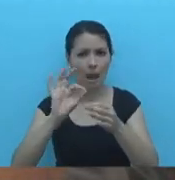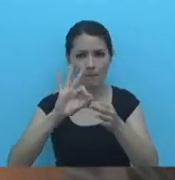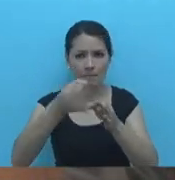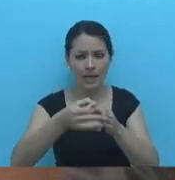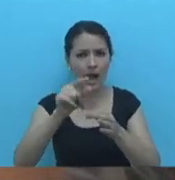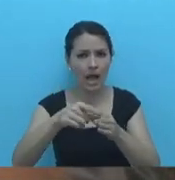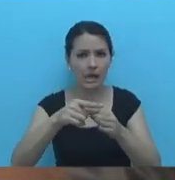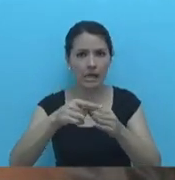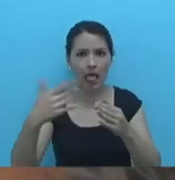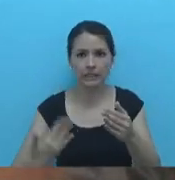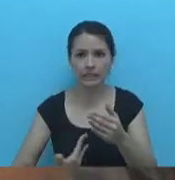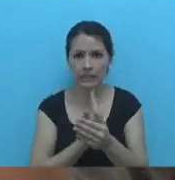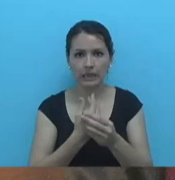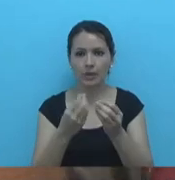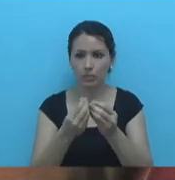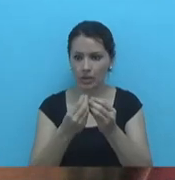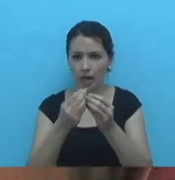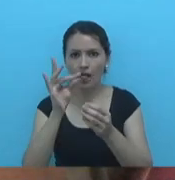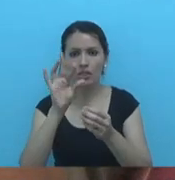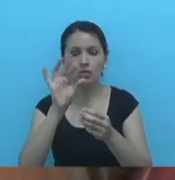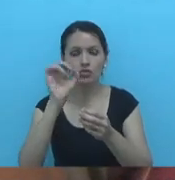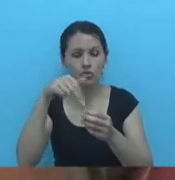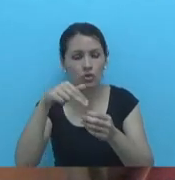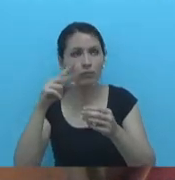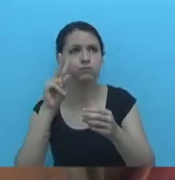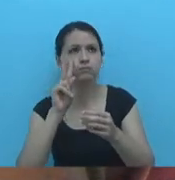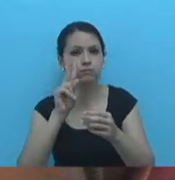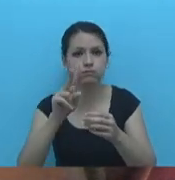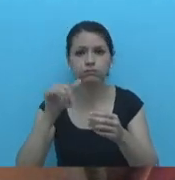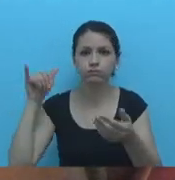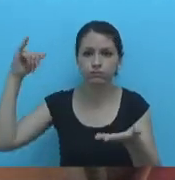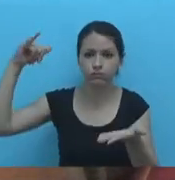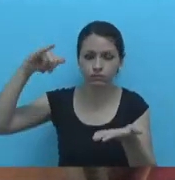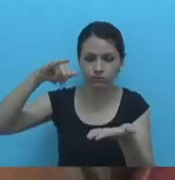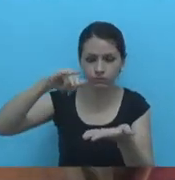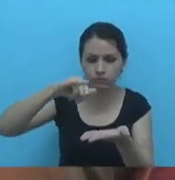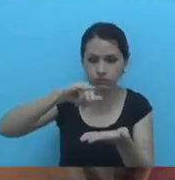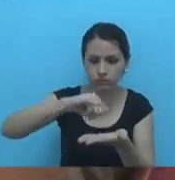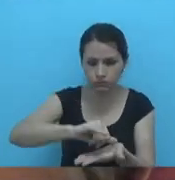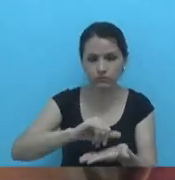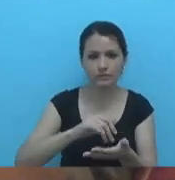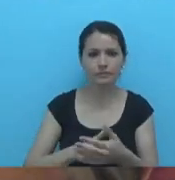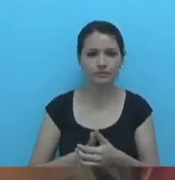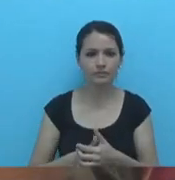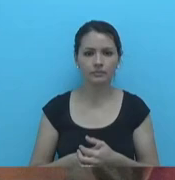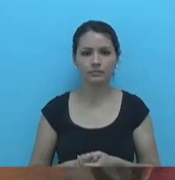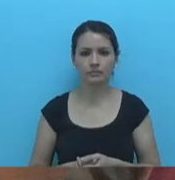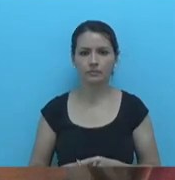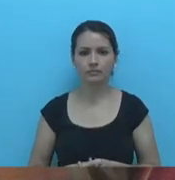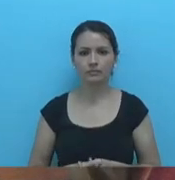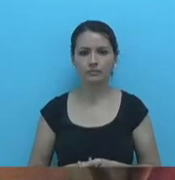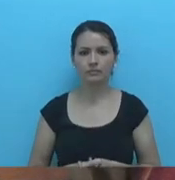por uno de estos drones, que, según expresó el comandante de la aeronave que descendía en el aeropuerto Jorge Newbery, en